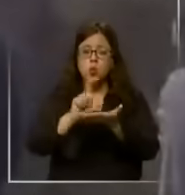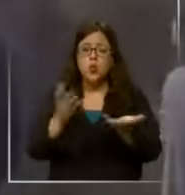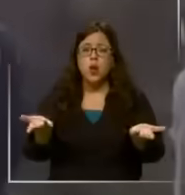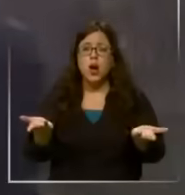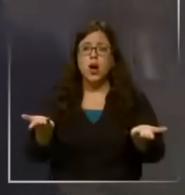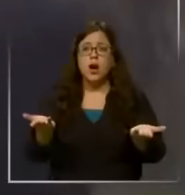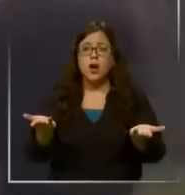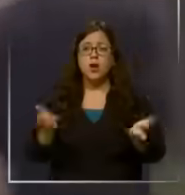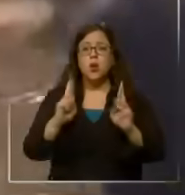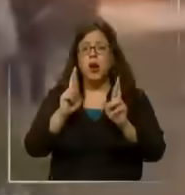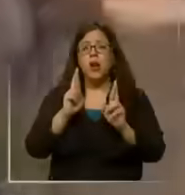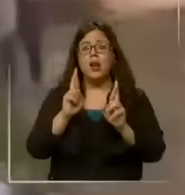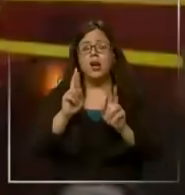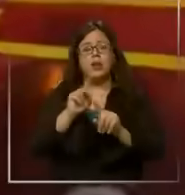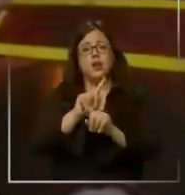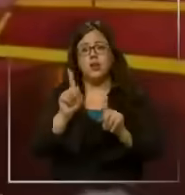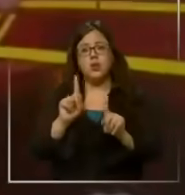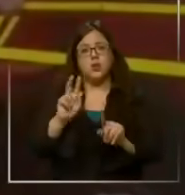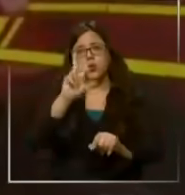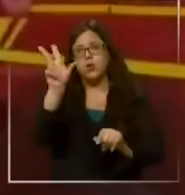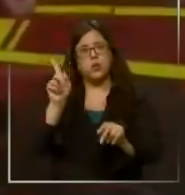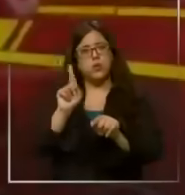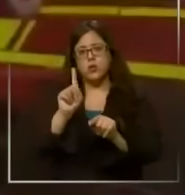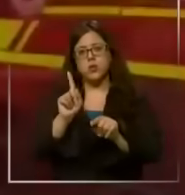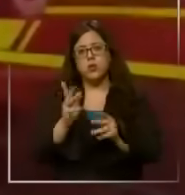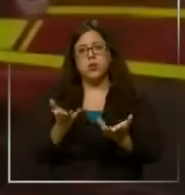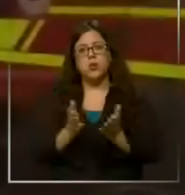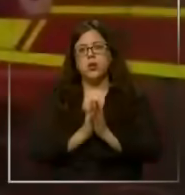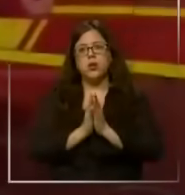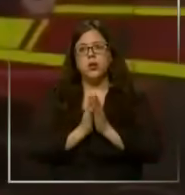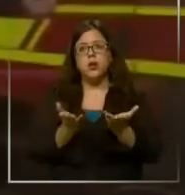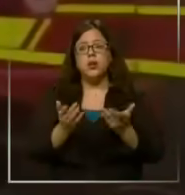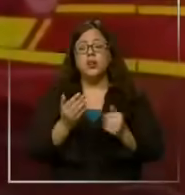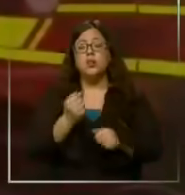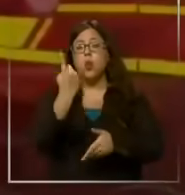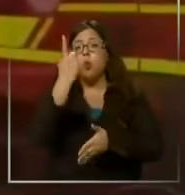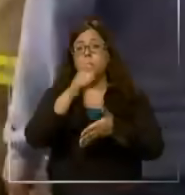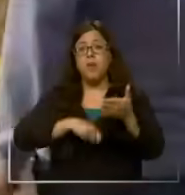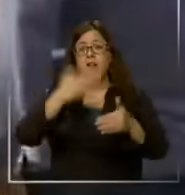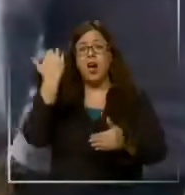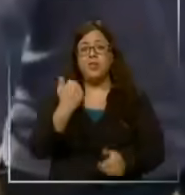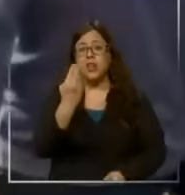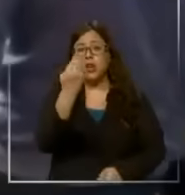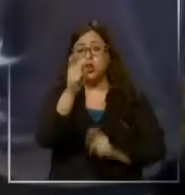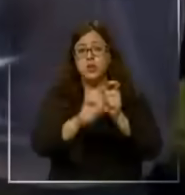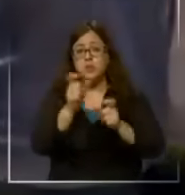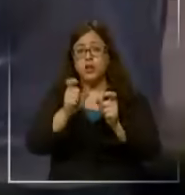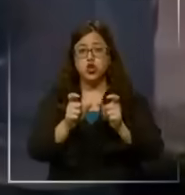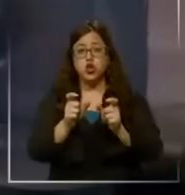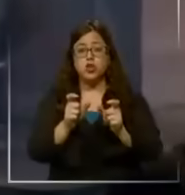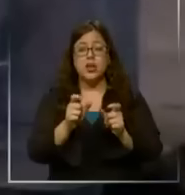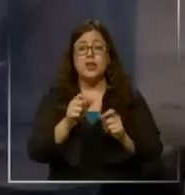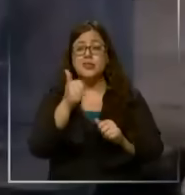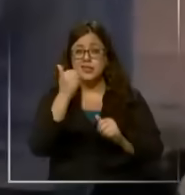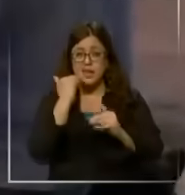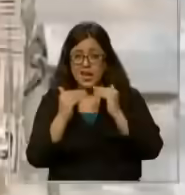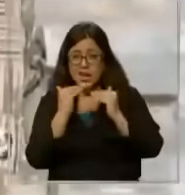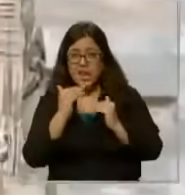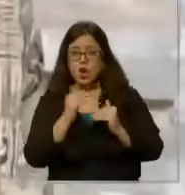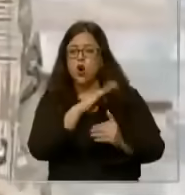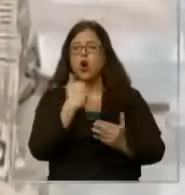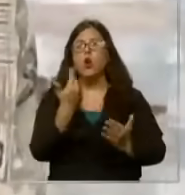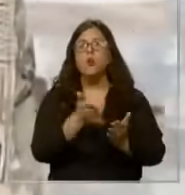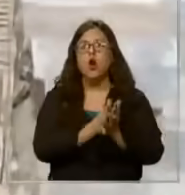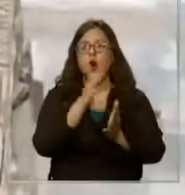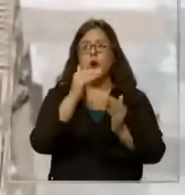Dios quiera que no, Dios quiera que no. Hace poco más de un mes, 14 personas, entre ellas 6 niños, fallecieron en un incendio